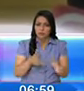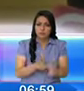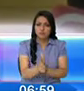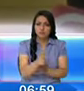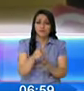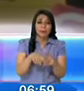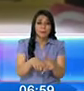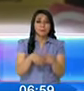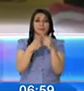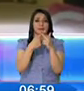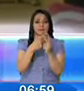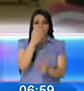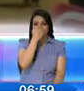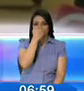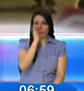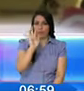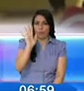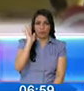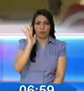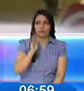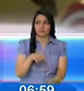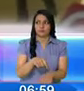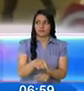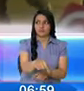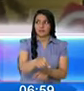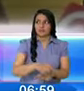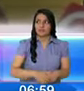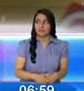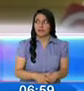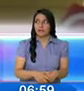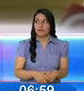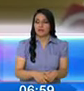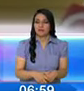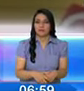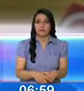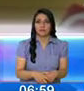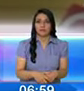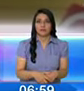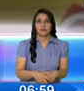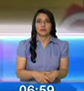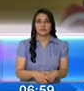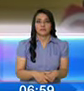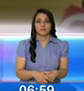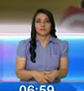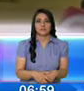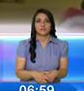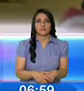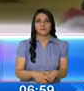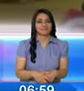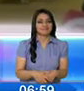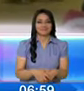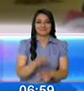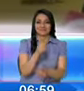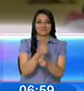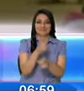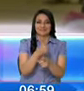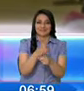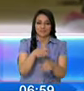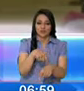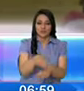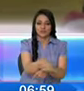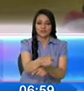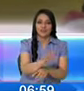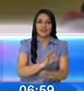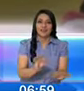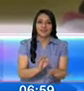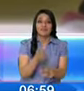recién salía en marcha, estaba el semáforo en rojo. Entonces no estaba ni corriendo mucho, pues que mi